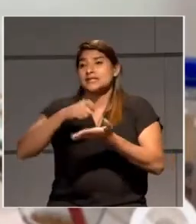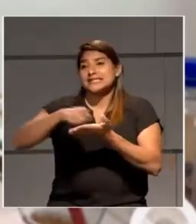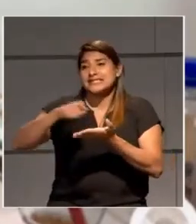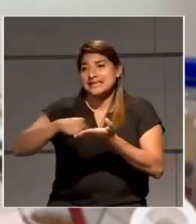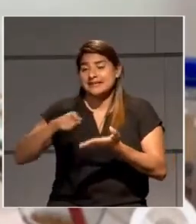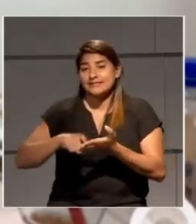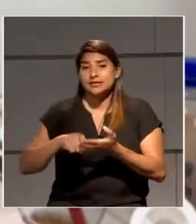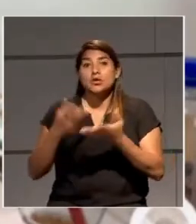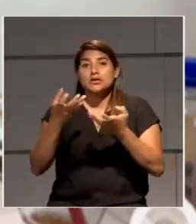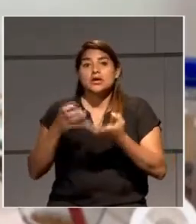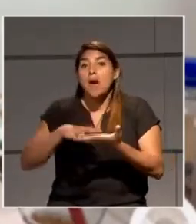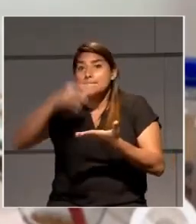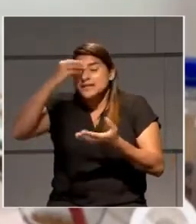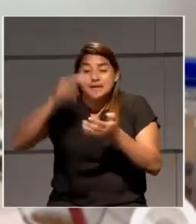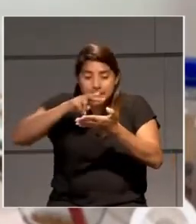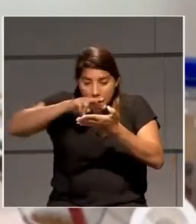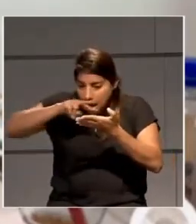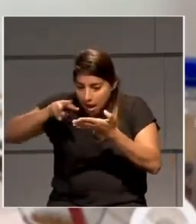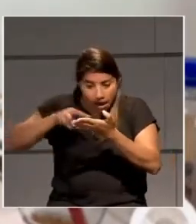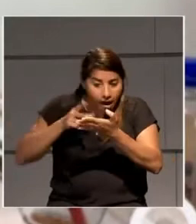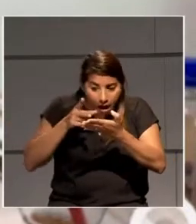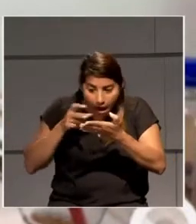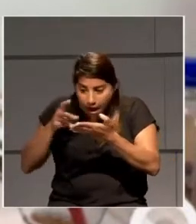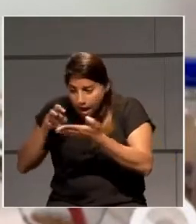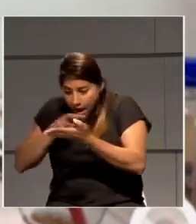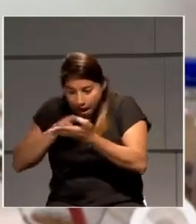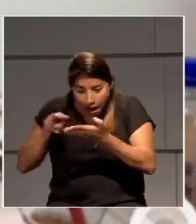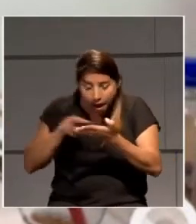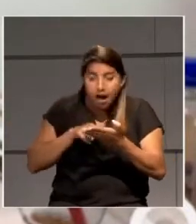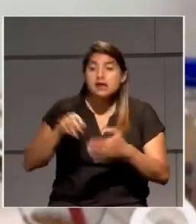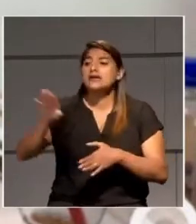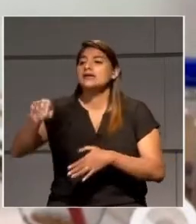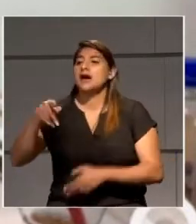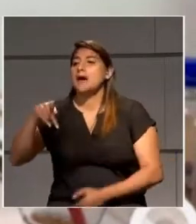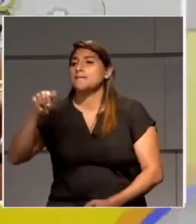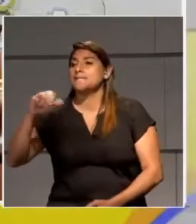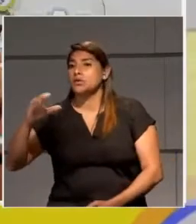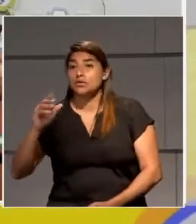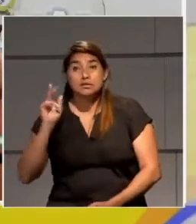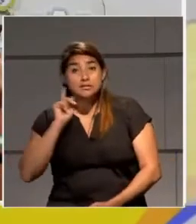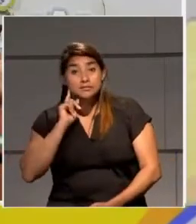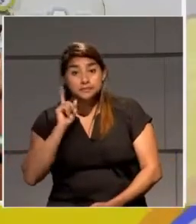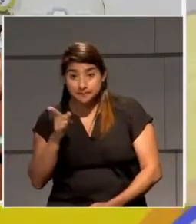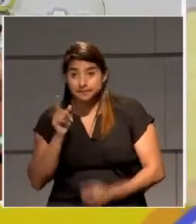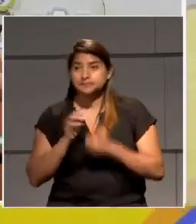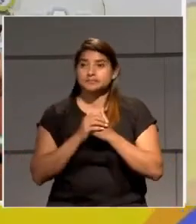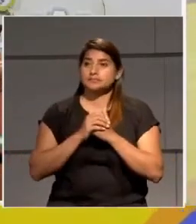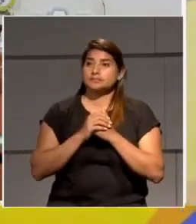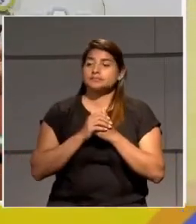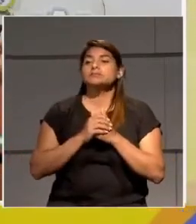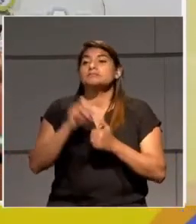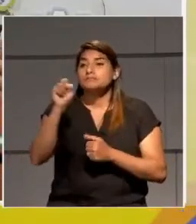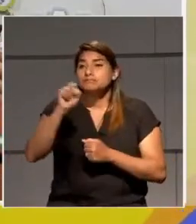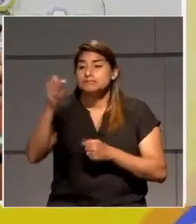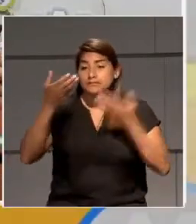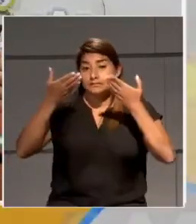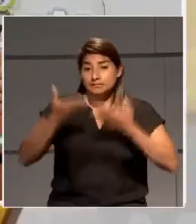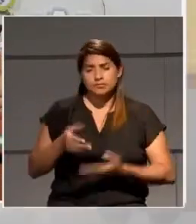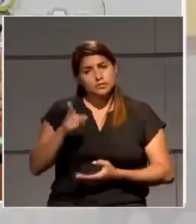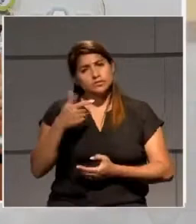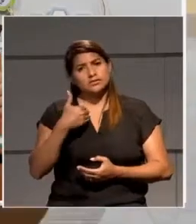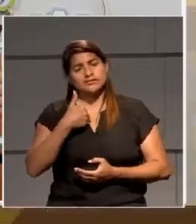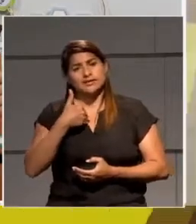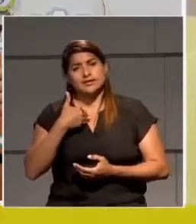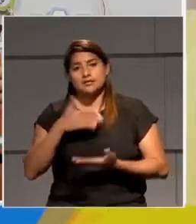gusta, ya estoy deseando leer. ¿En serio? Uh-huh. Plu, ¿me escuchas? Sí. Y te escucho. ¿Tenés?